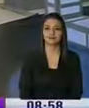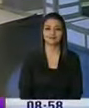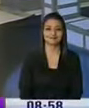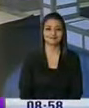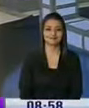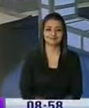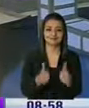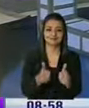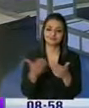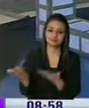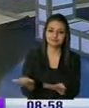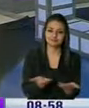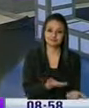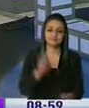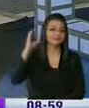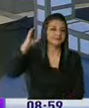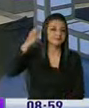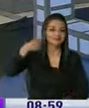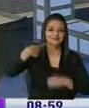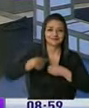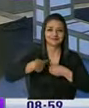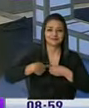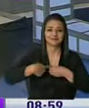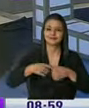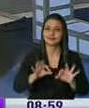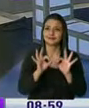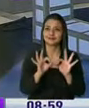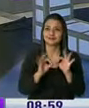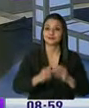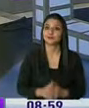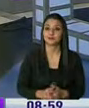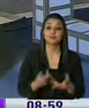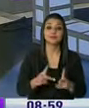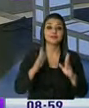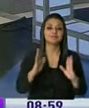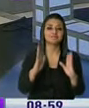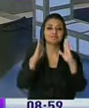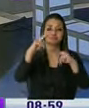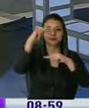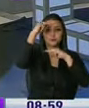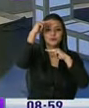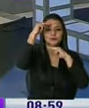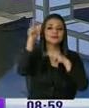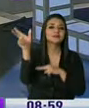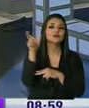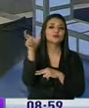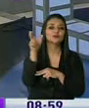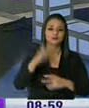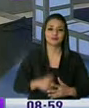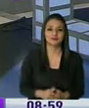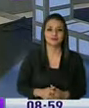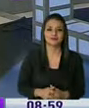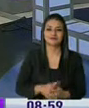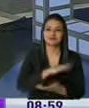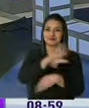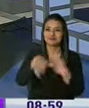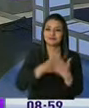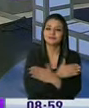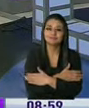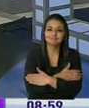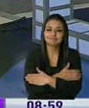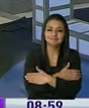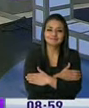Hay que dar la bienvenida a esta hora a Radio Quito, la voz en vivo de la capital. Ya se une a nuestro noticiero, Miali. Así es, a todos ellos les enviamos un abrazo